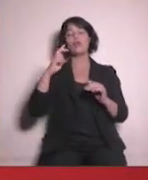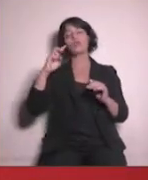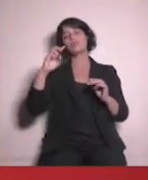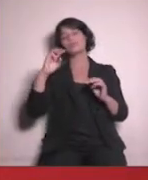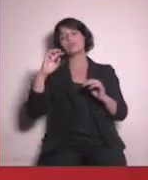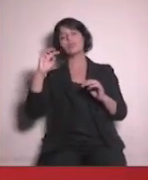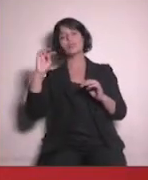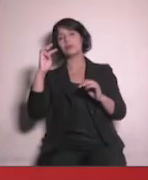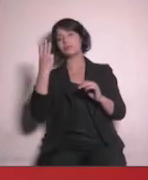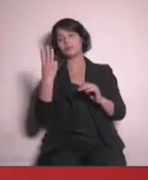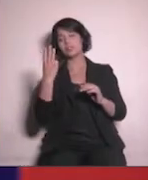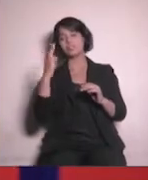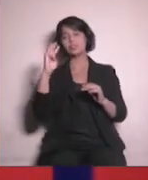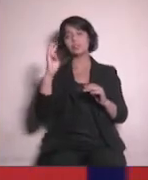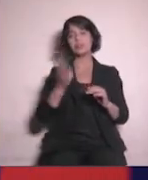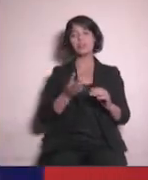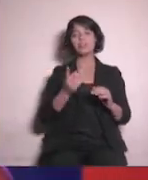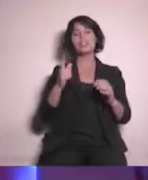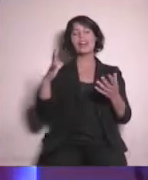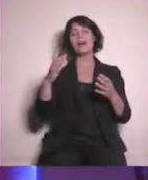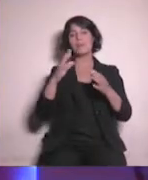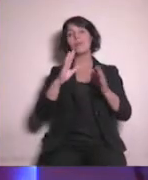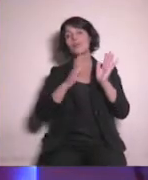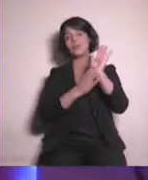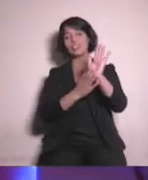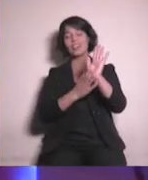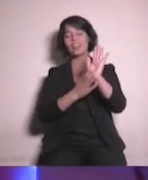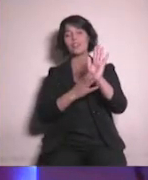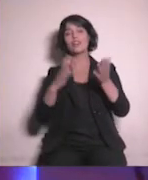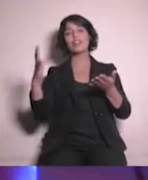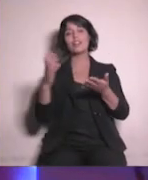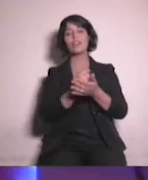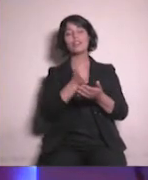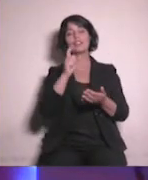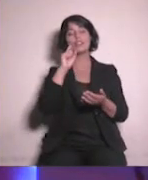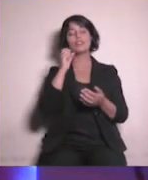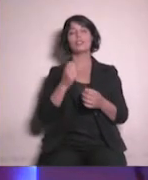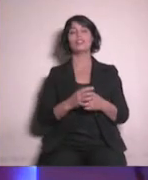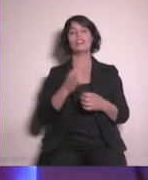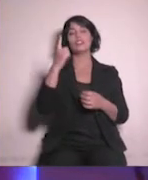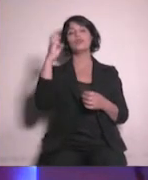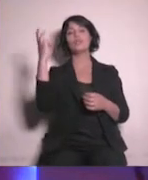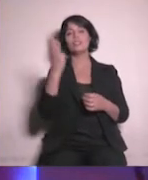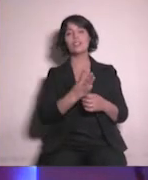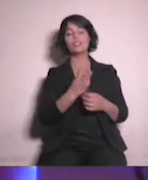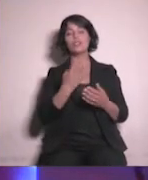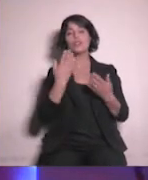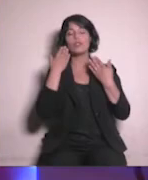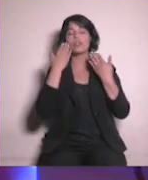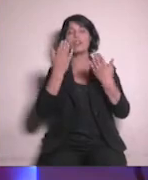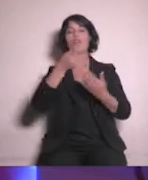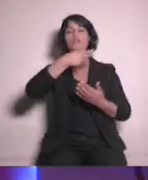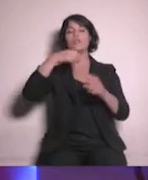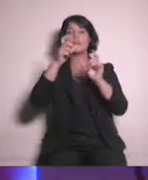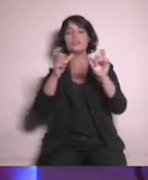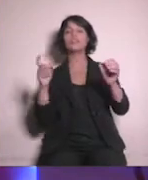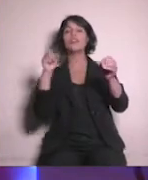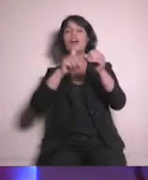representen la rentabilidad que se ha obtenido y un tercio lo que han aportado nuestros